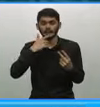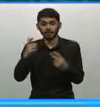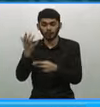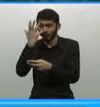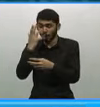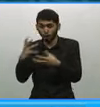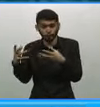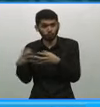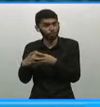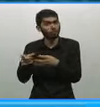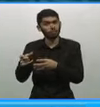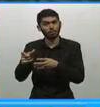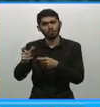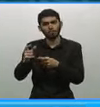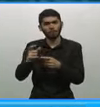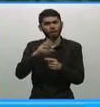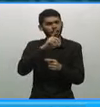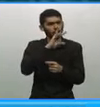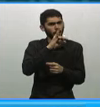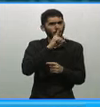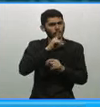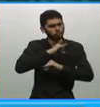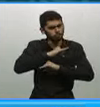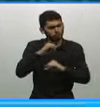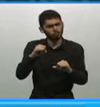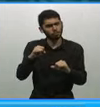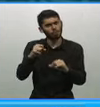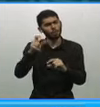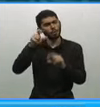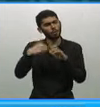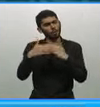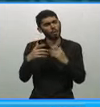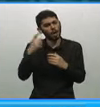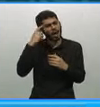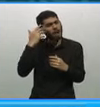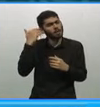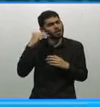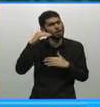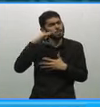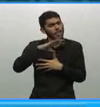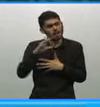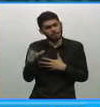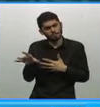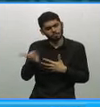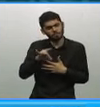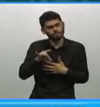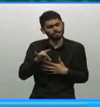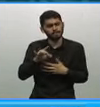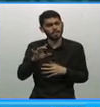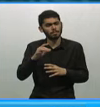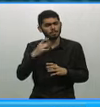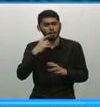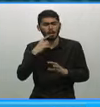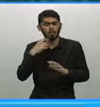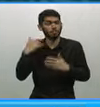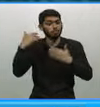Tata Martino destacó, que es un jugador que en algún momento incluso lo pensaron incluir en la lista para la Copa América. Y el de Ángel